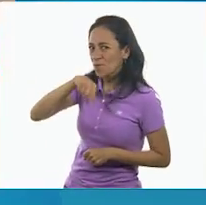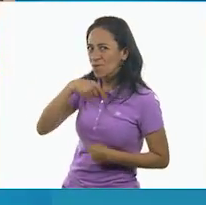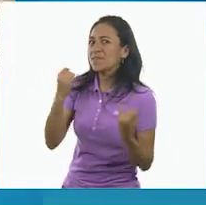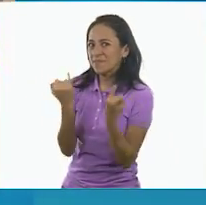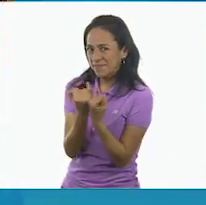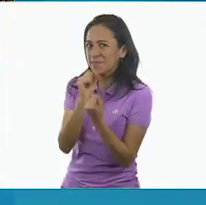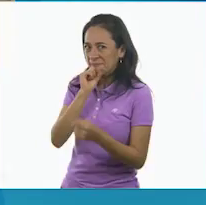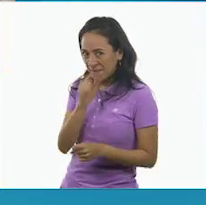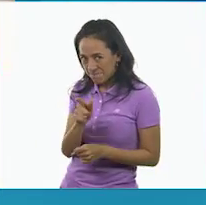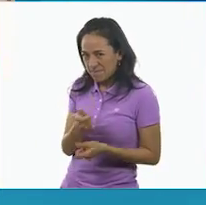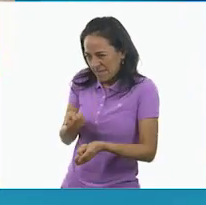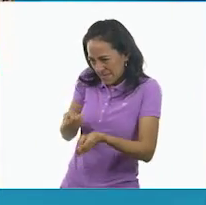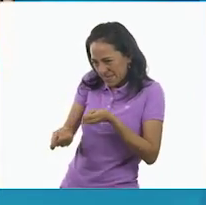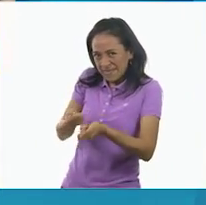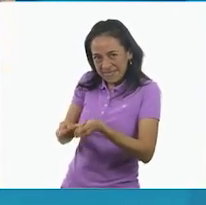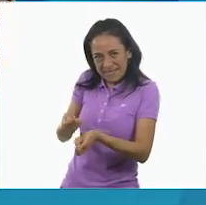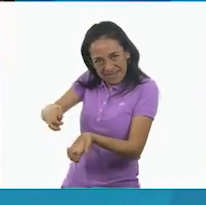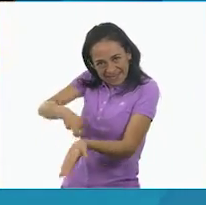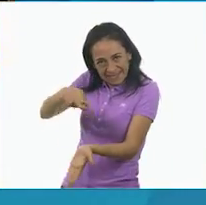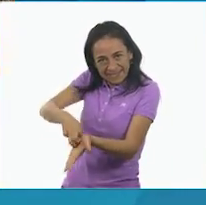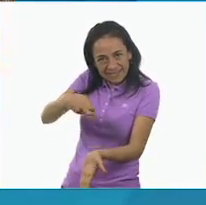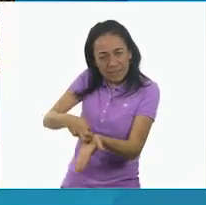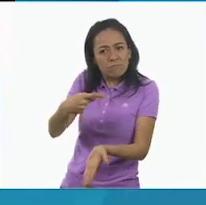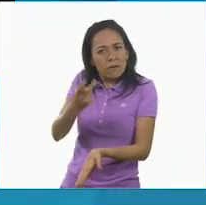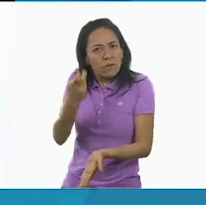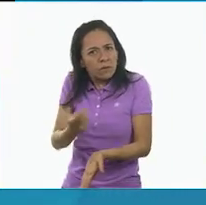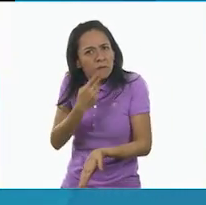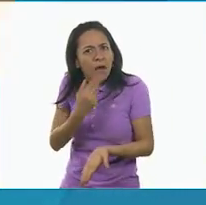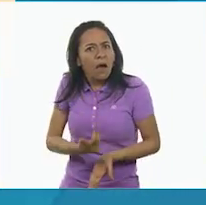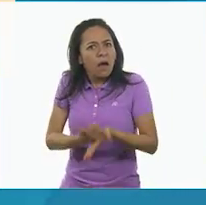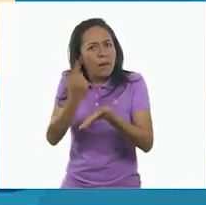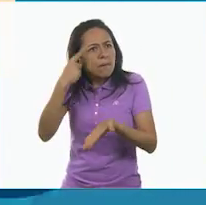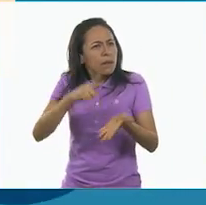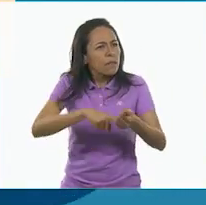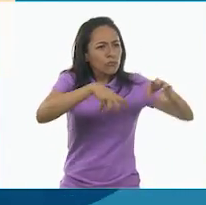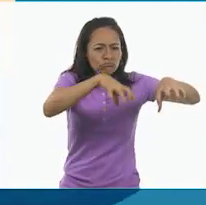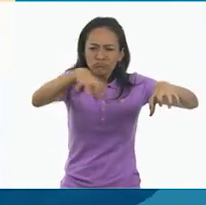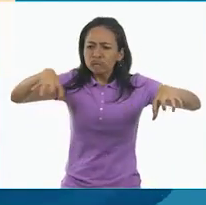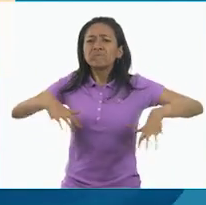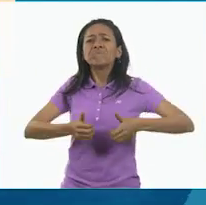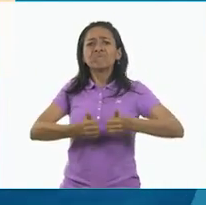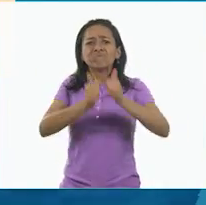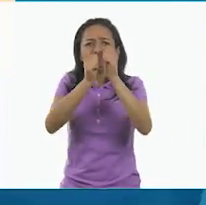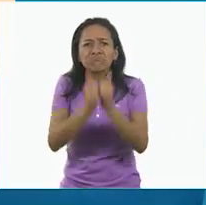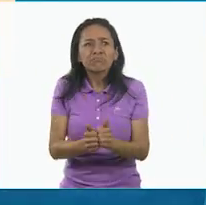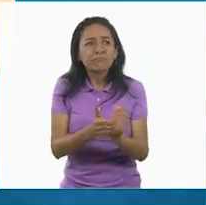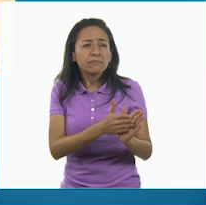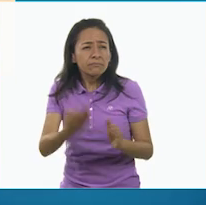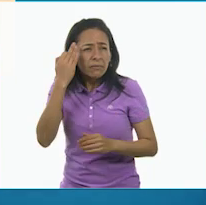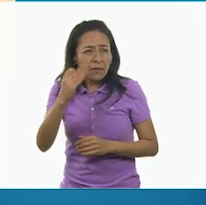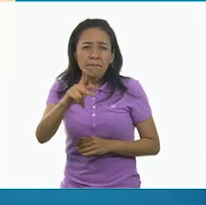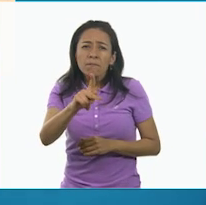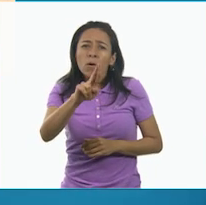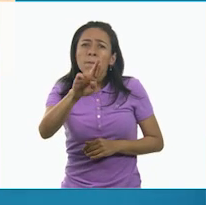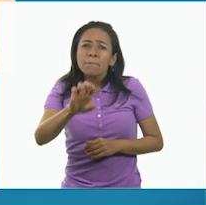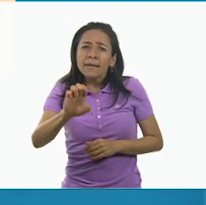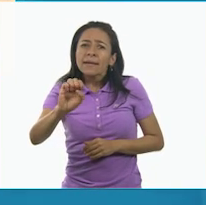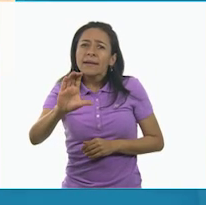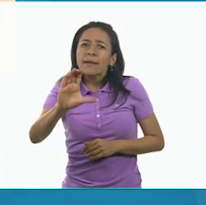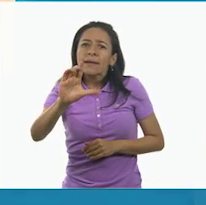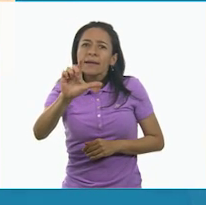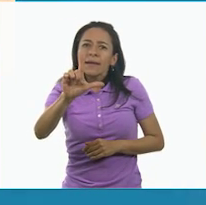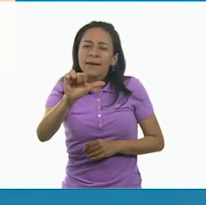que originó el asentamiento de aldeas permanentes. Durante el periodo preclásico, se desarrollaron 3